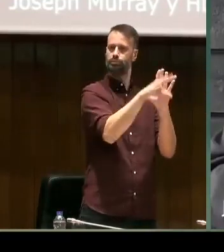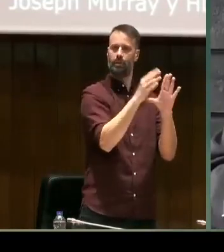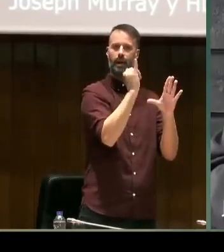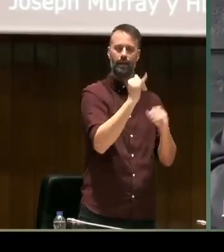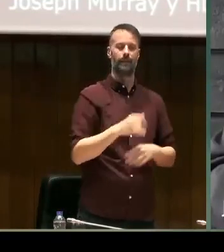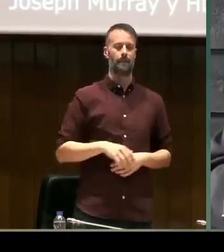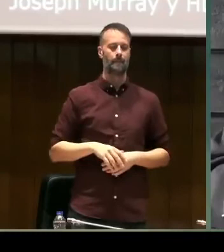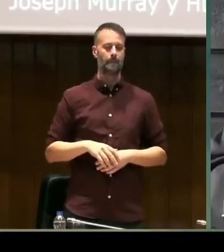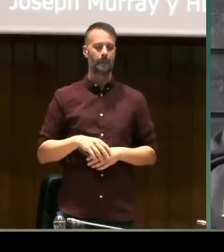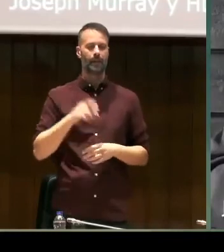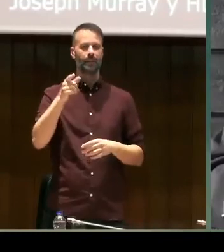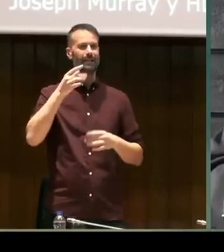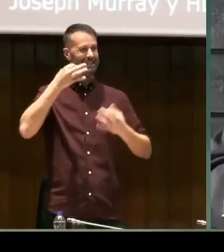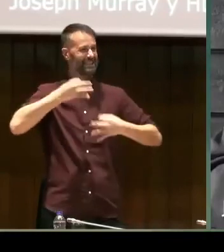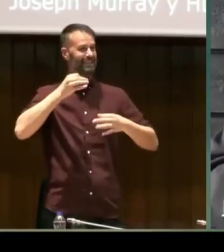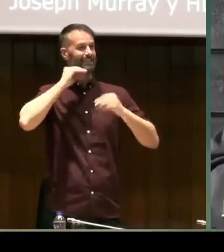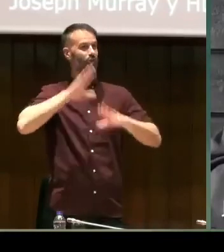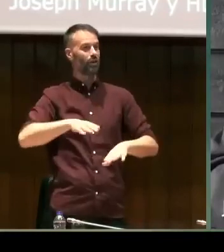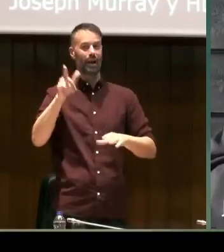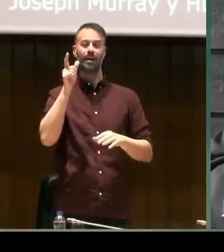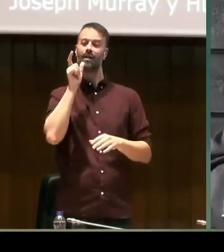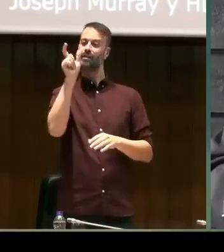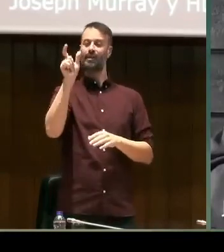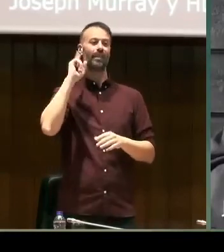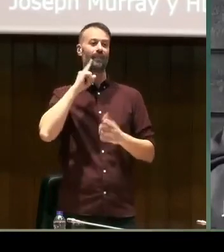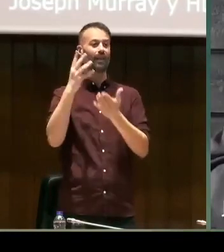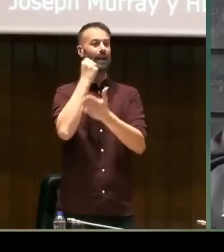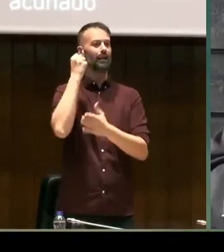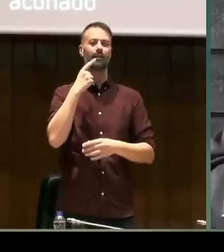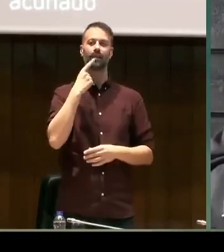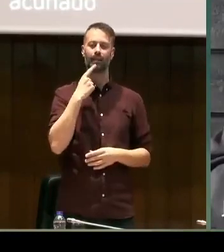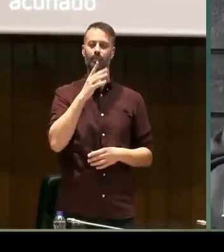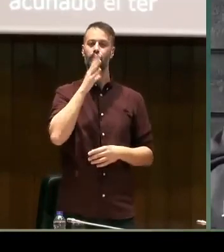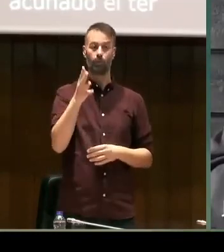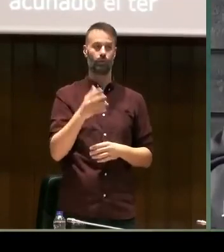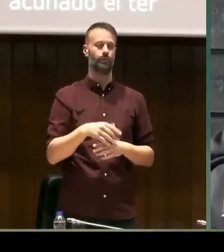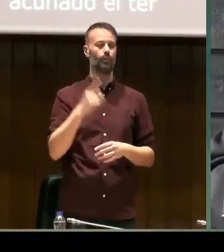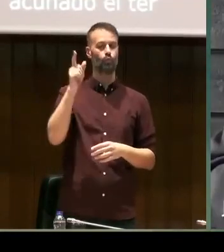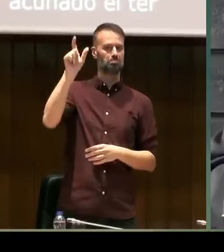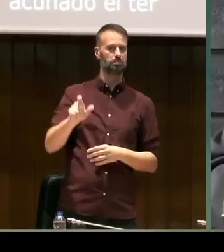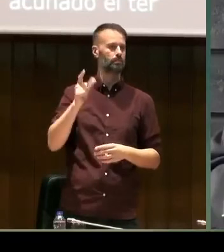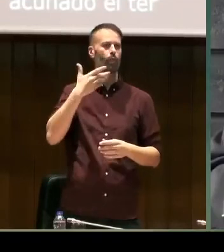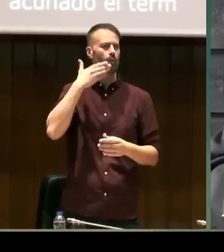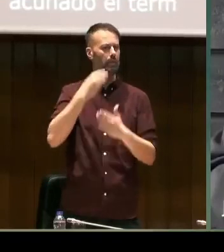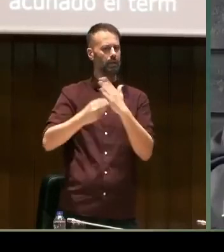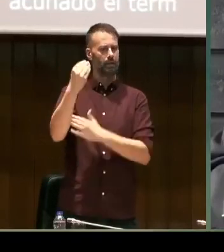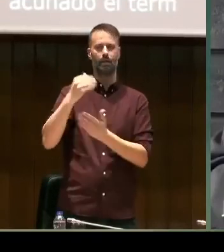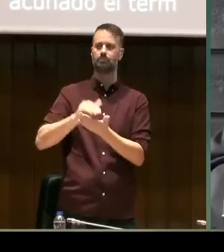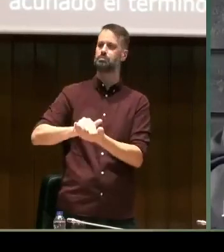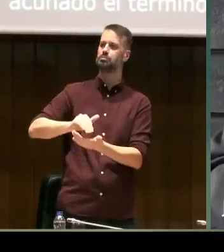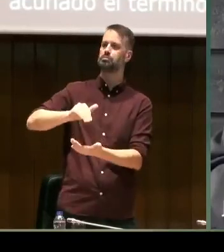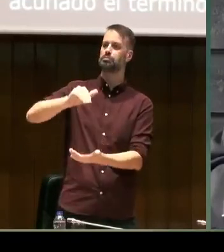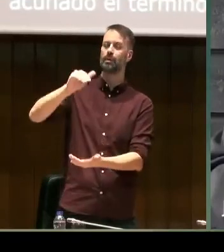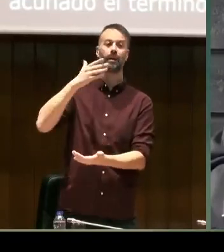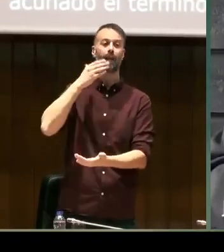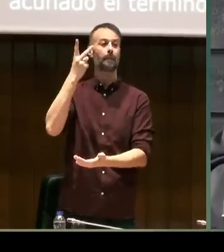del concepto de Deaf Gain, pero sí le dieron difusión. La historia del Deaf Gain viene